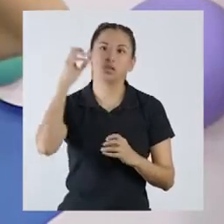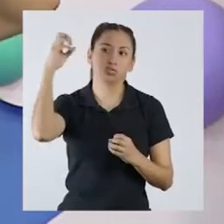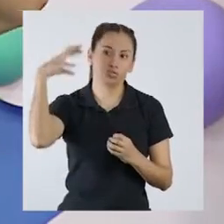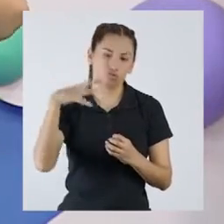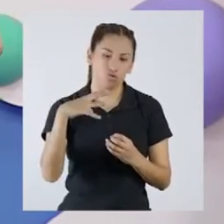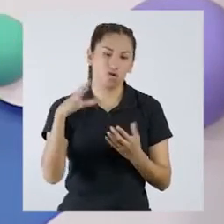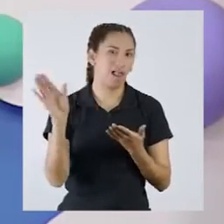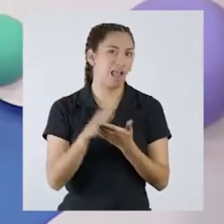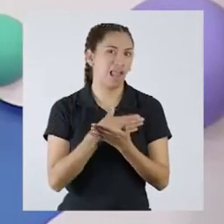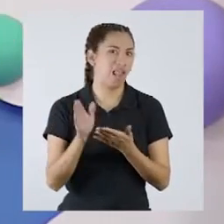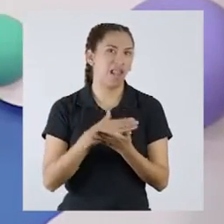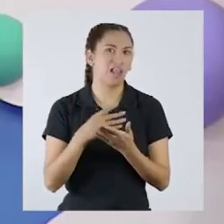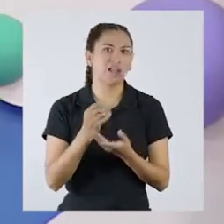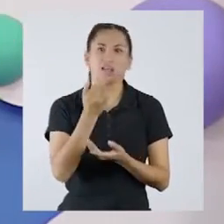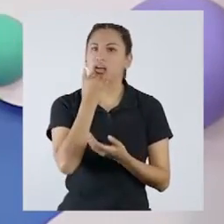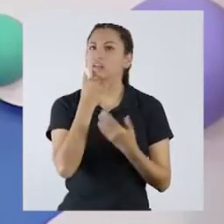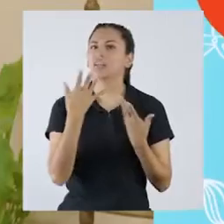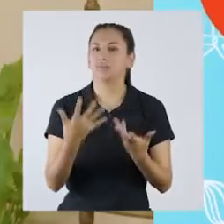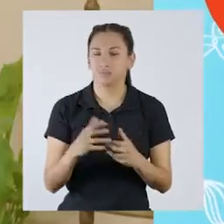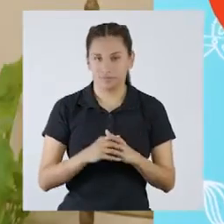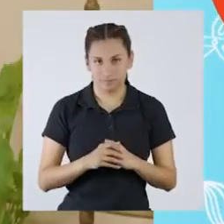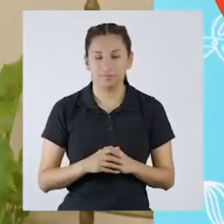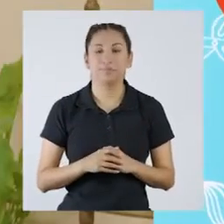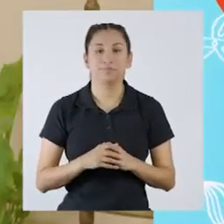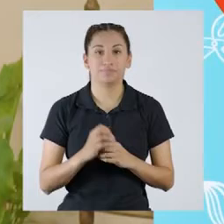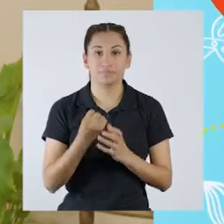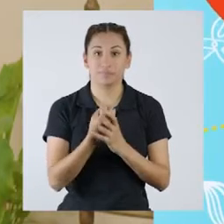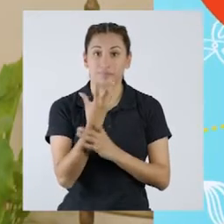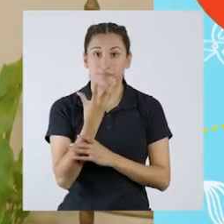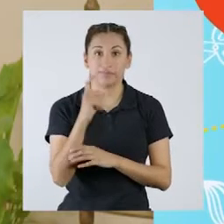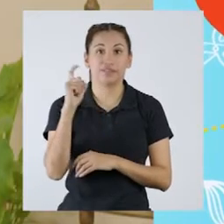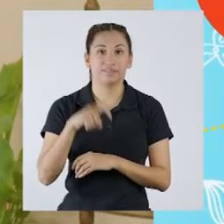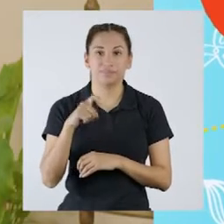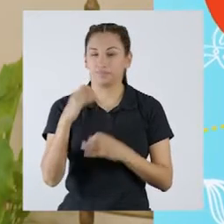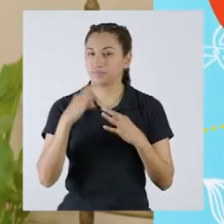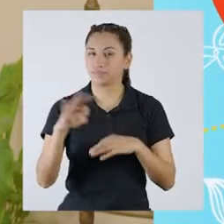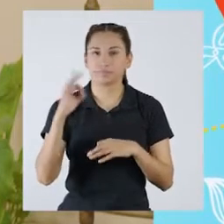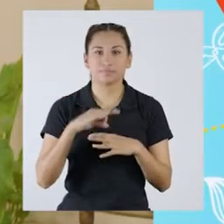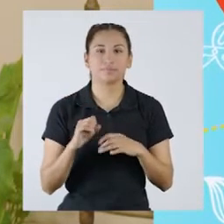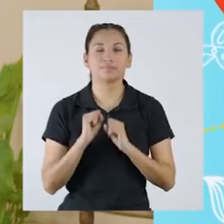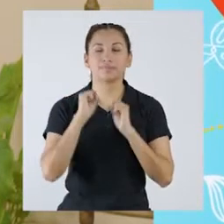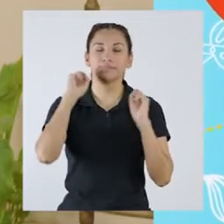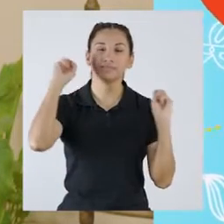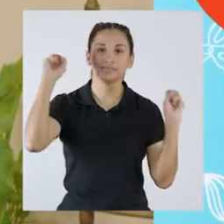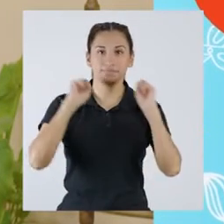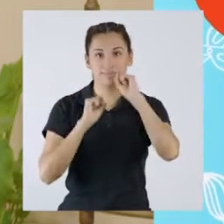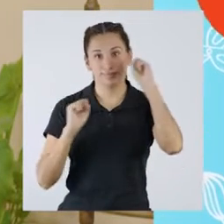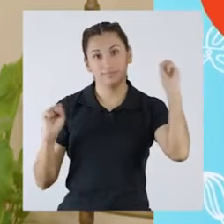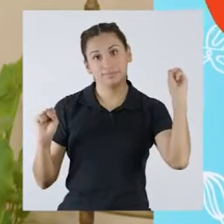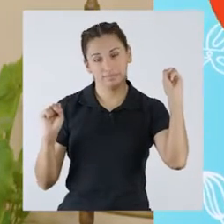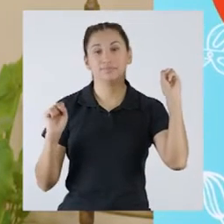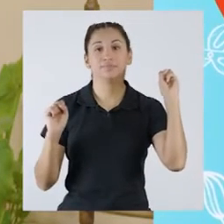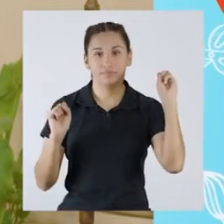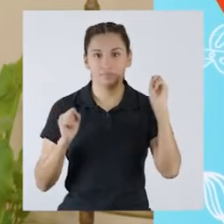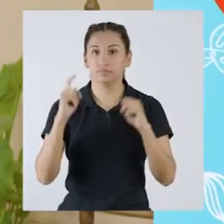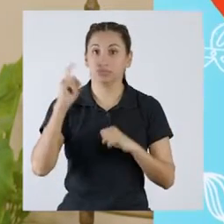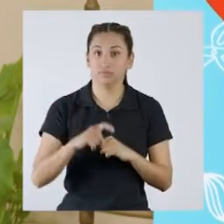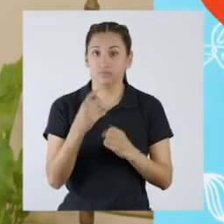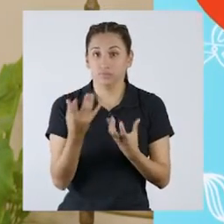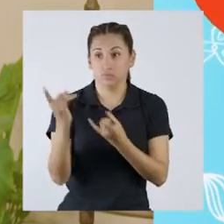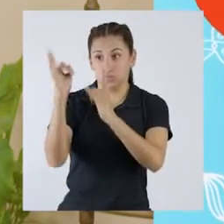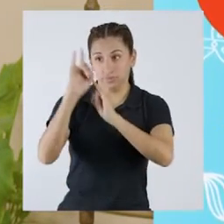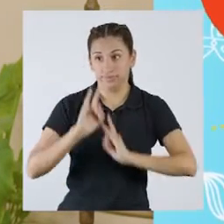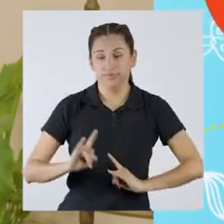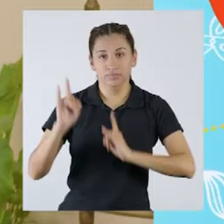la luz del sol? Las plantas siempre necesitan energía, por lo que tiene que almacenarla